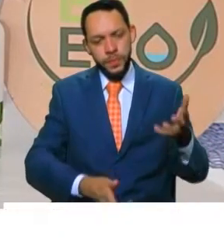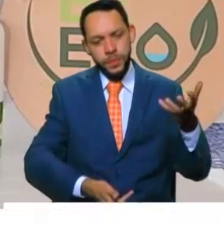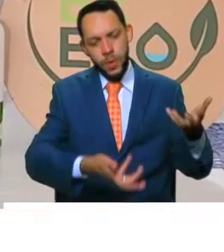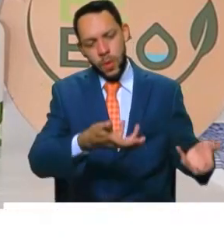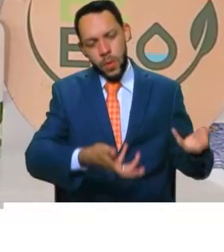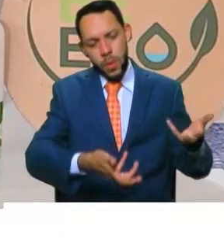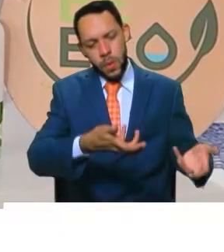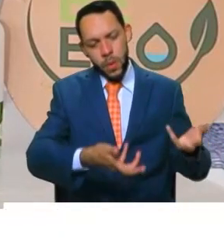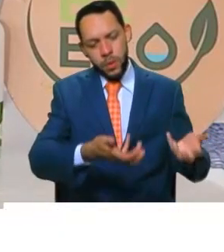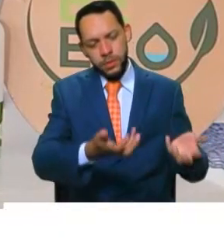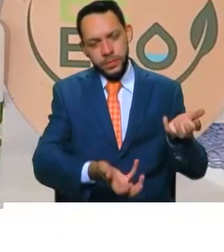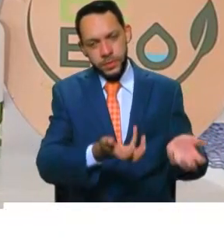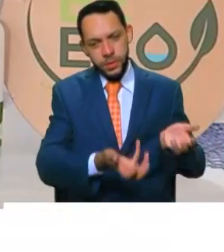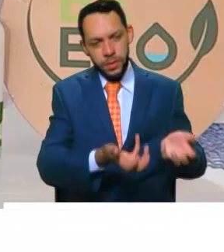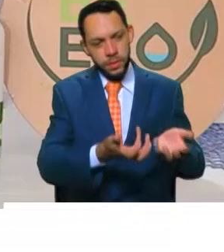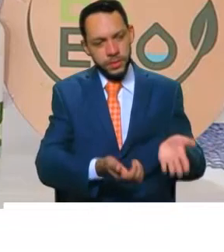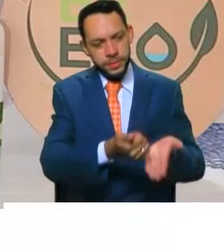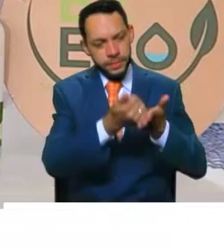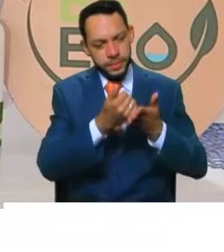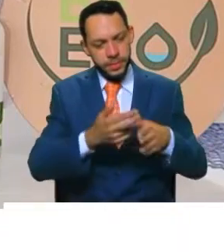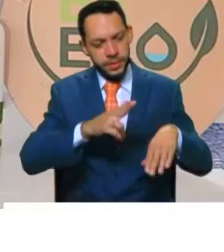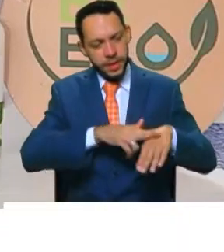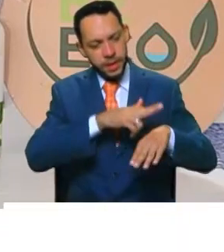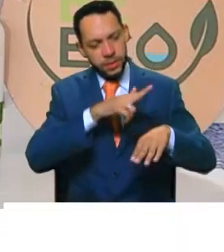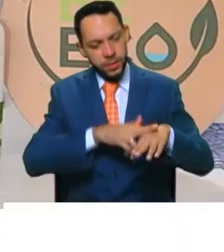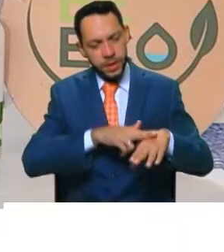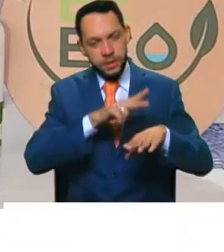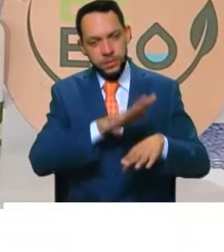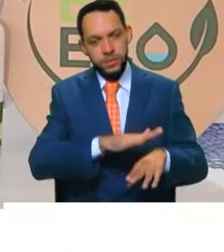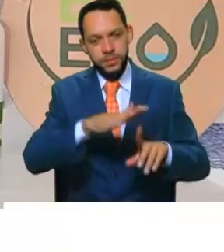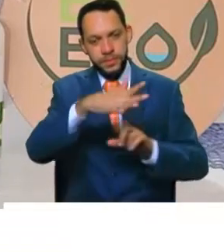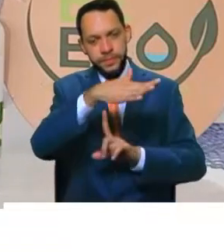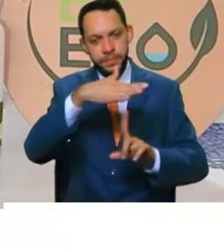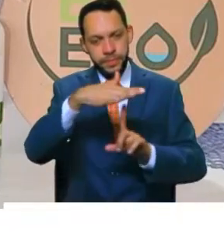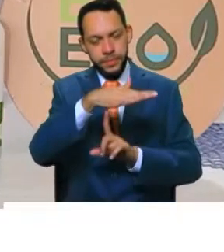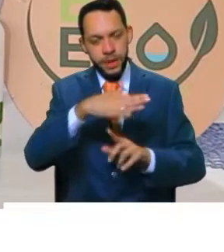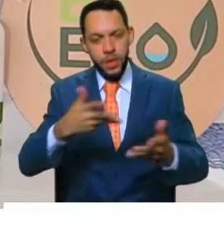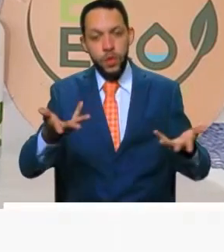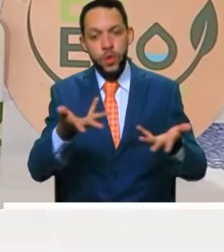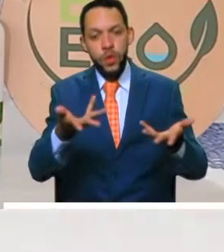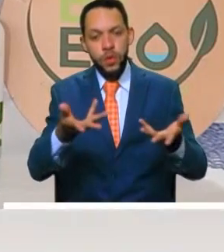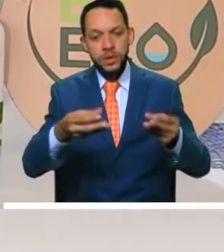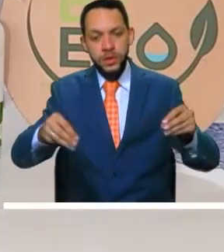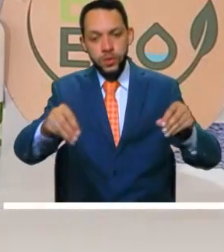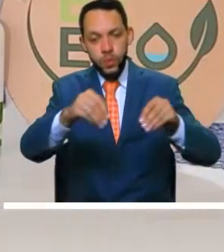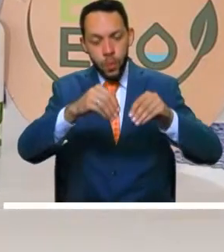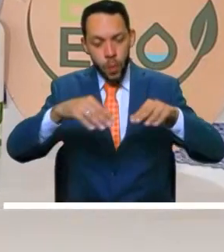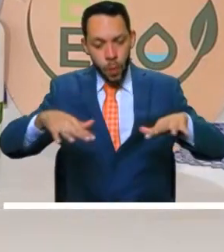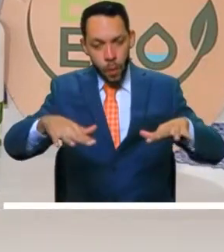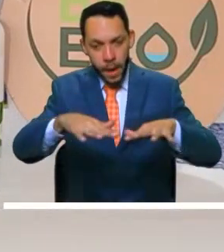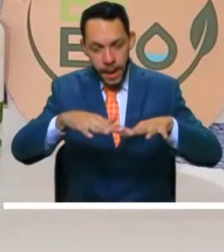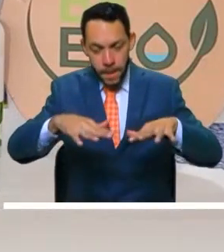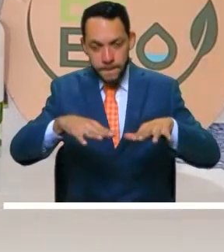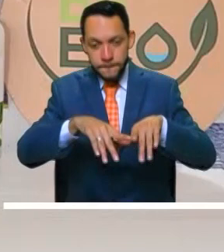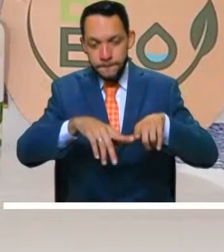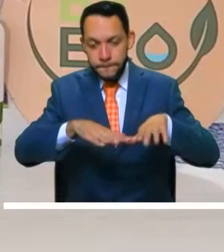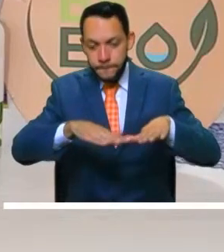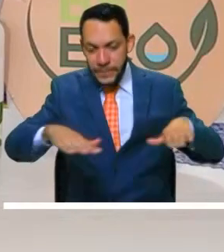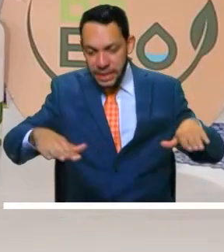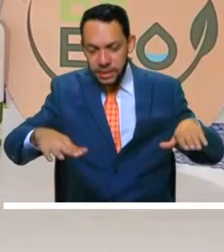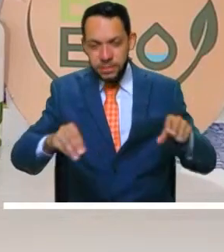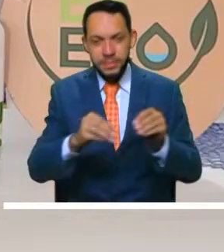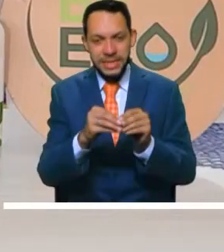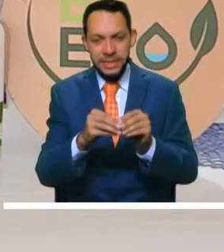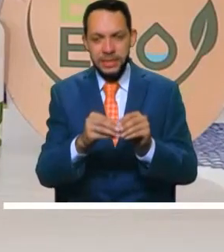sean amigables con el medio ambiente para el aseo, tanto en el piso de la cocina, la casa, los